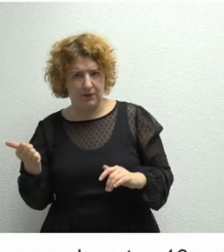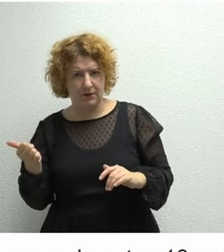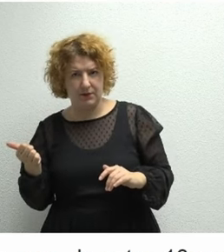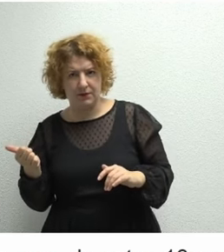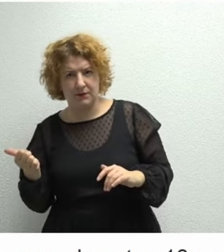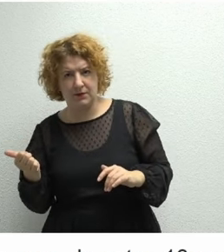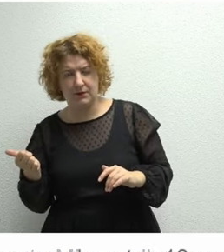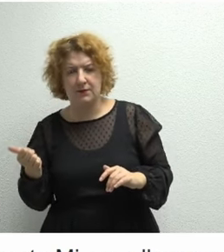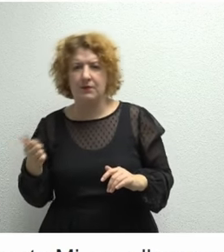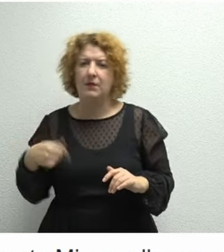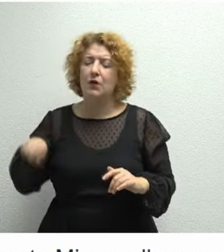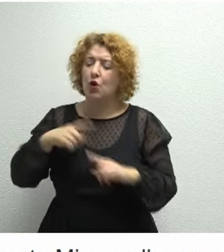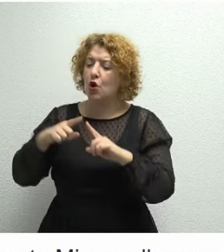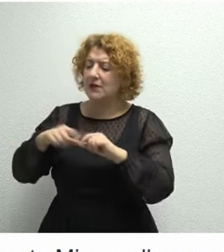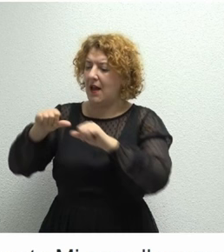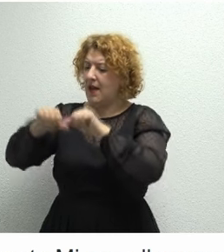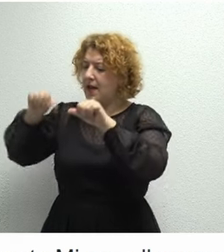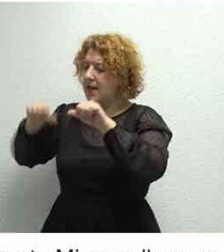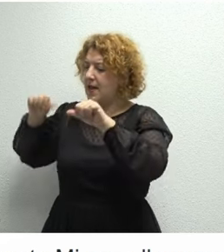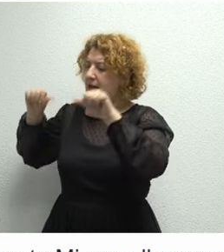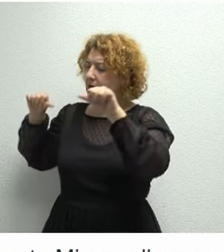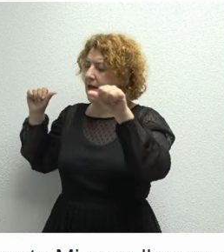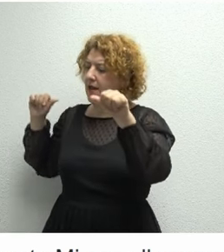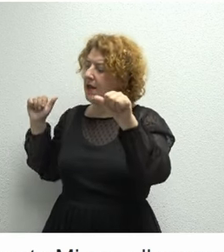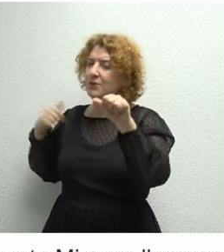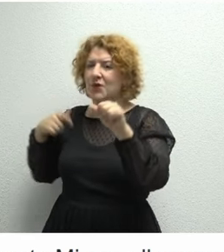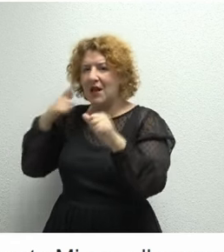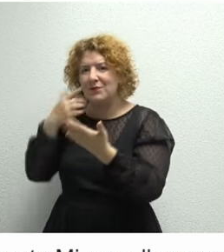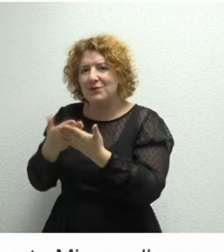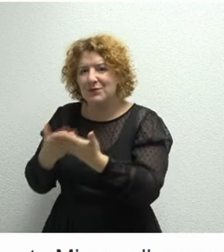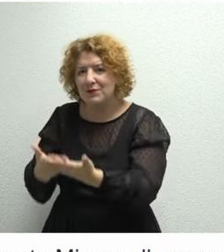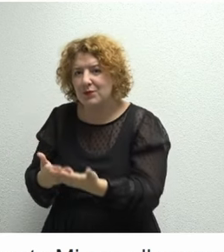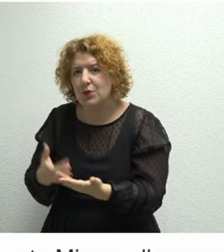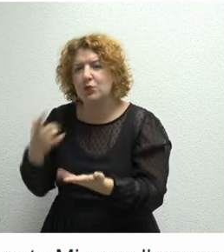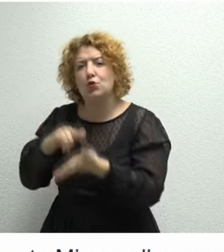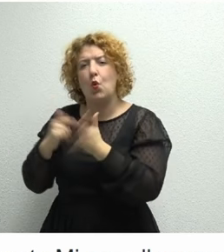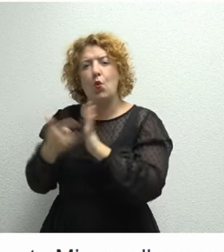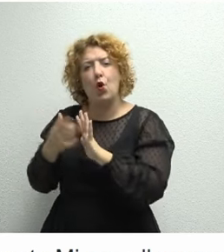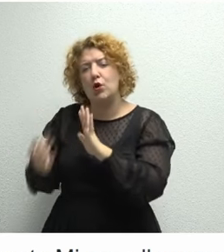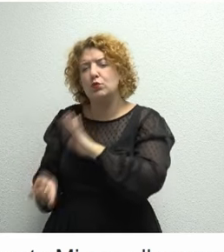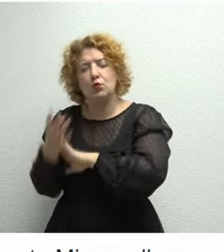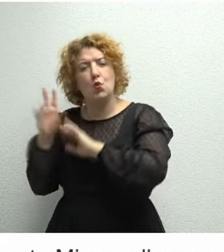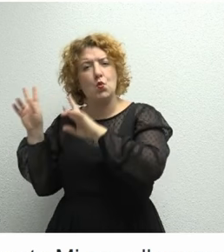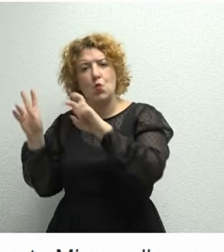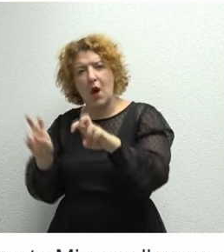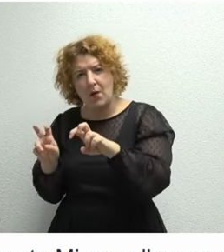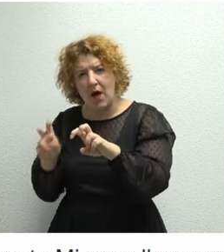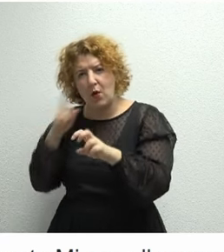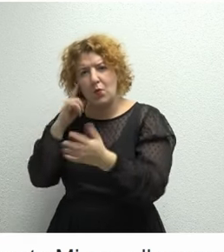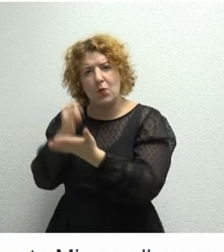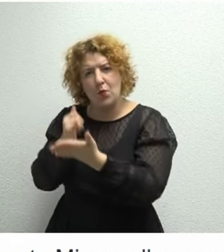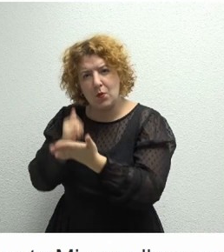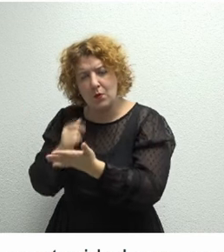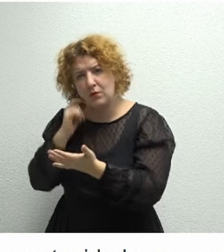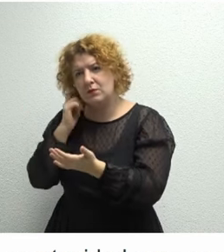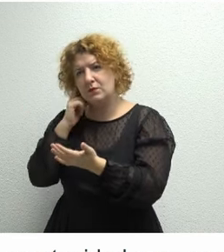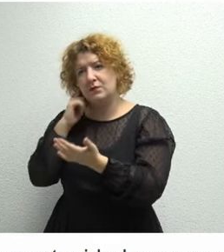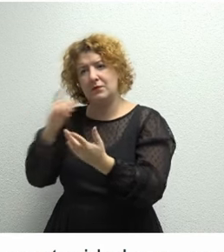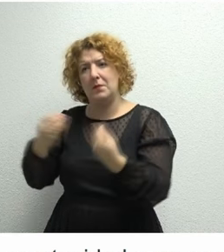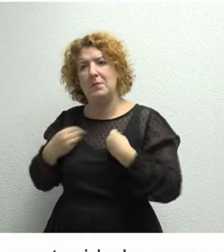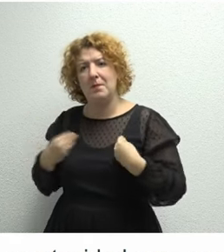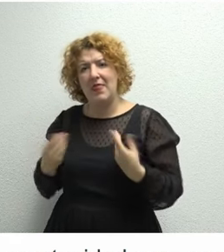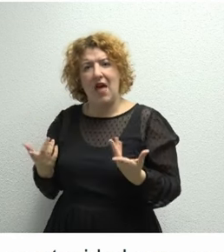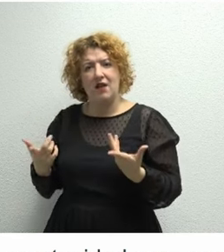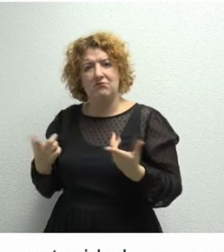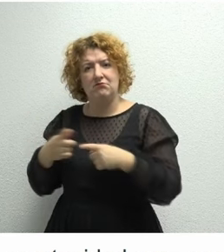sembrando en los años anteriores es decir estamos pilotando soluciones innovadoras con dándole la oportunidad de una vida en comunidad a estas